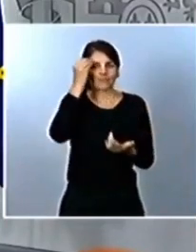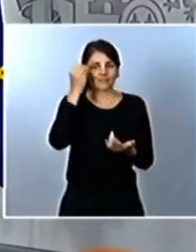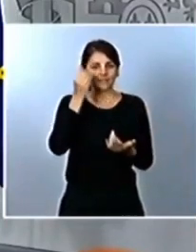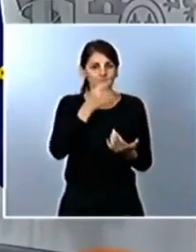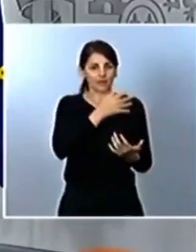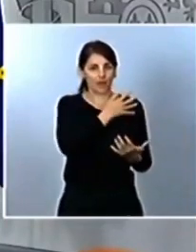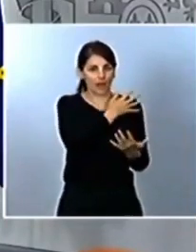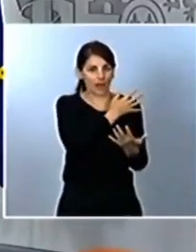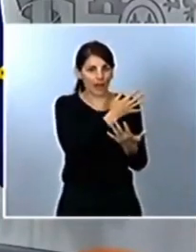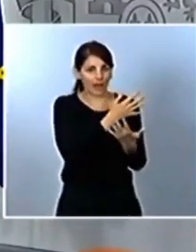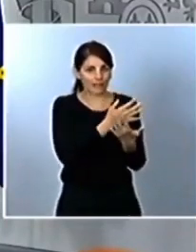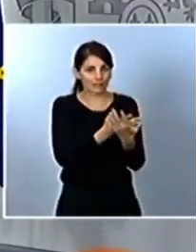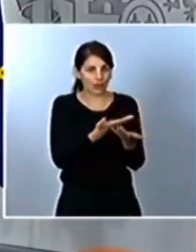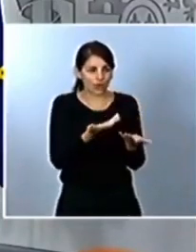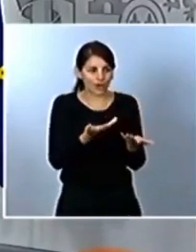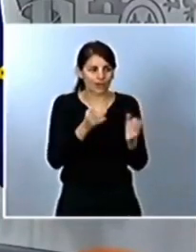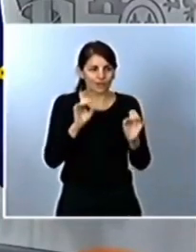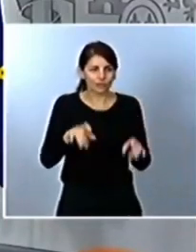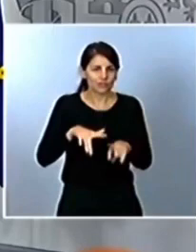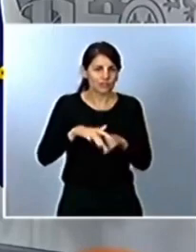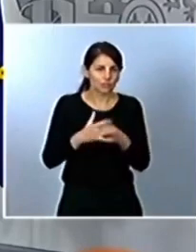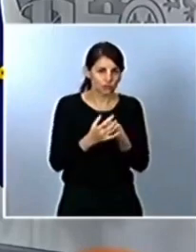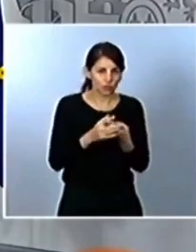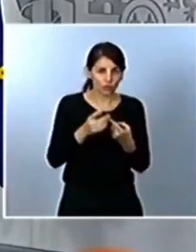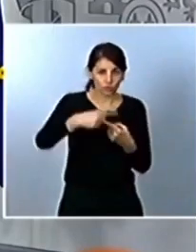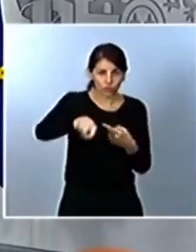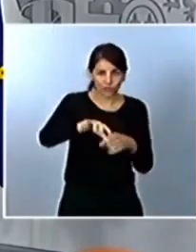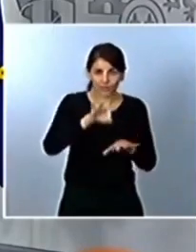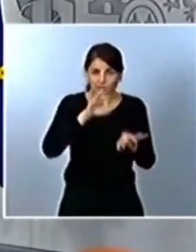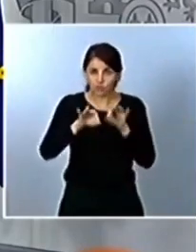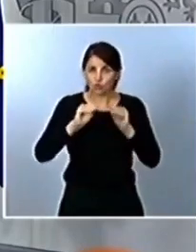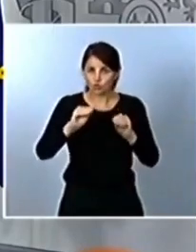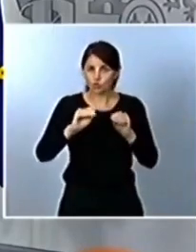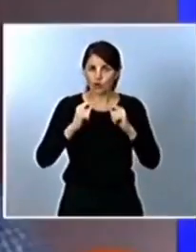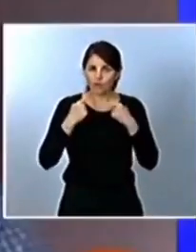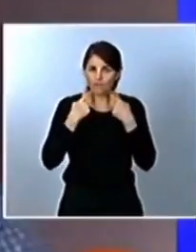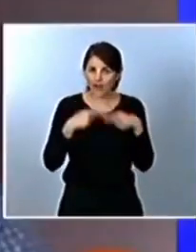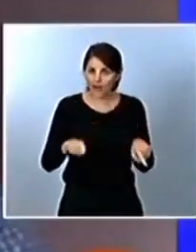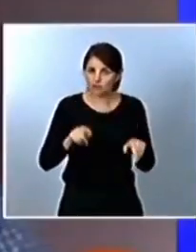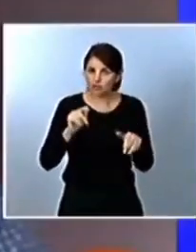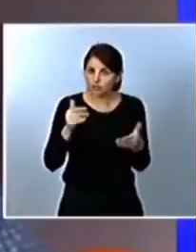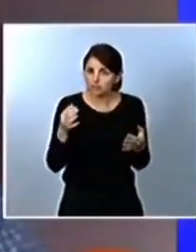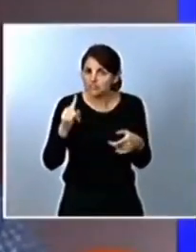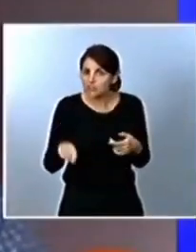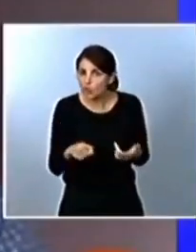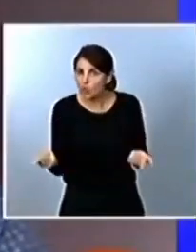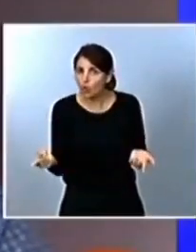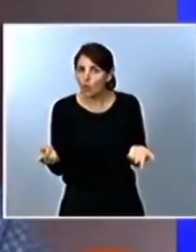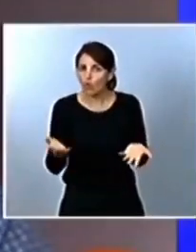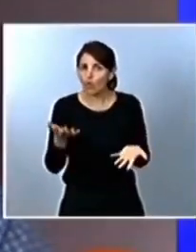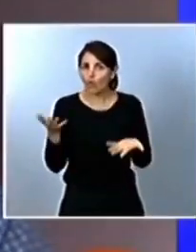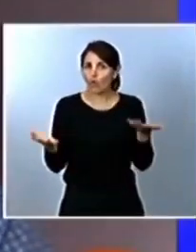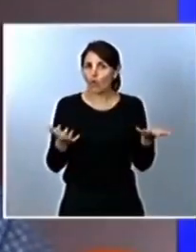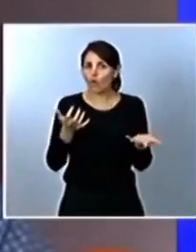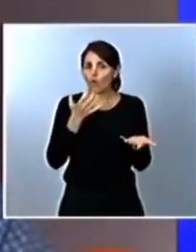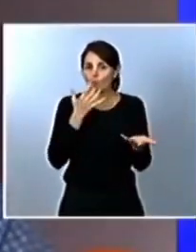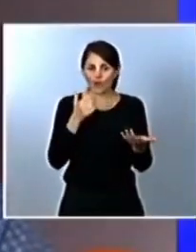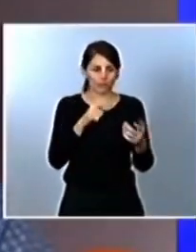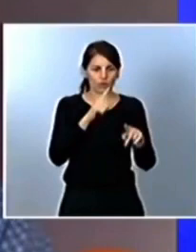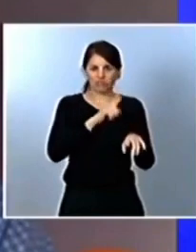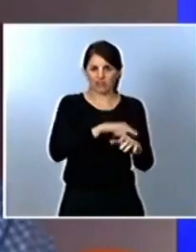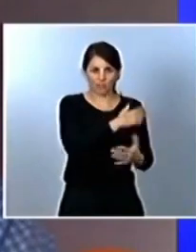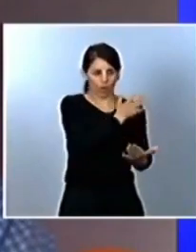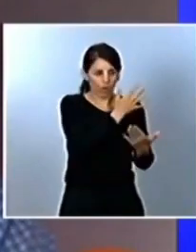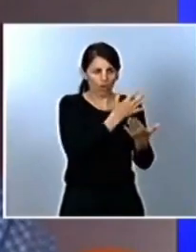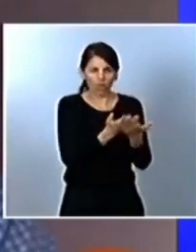fracaso. ¿Y por qué el Gobierno no ha hecho una reforma legislativa durante este periodo que